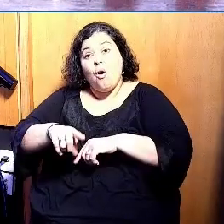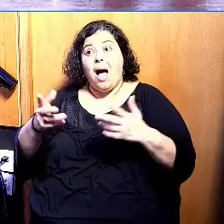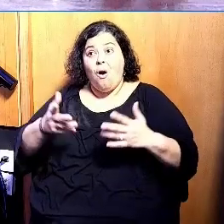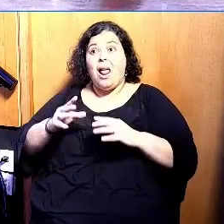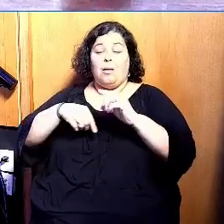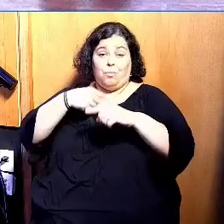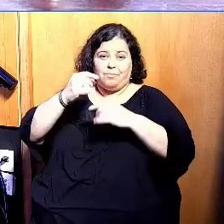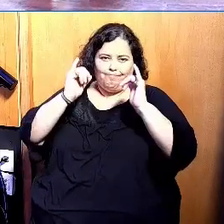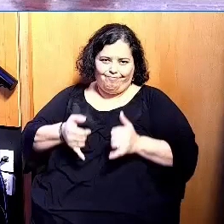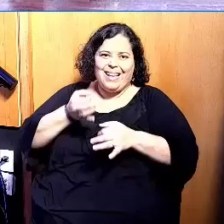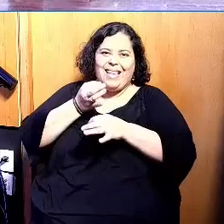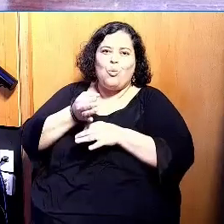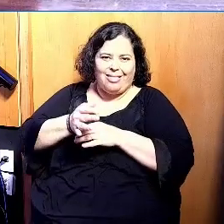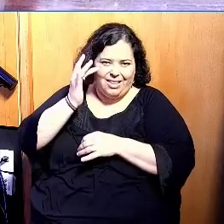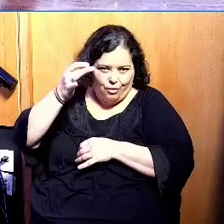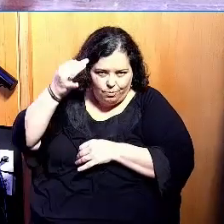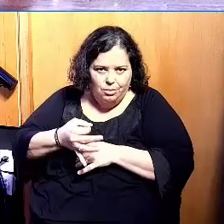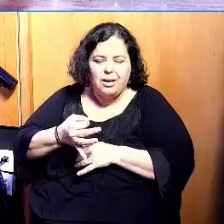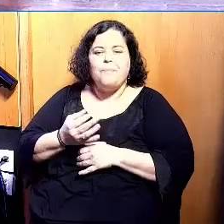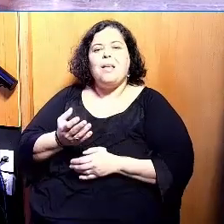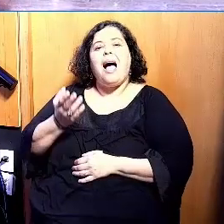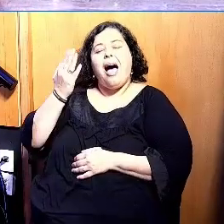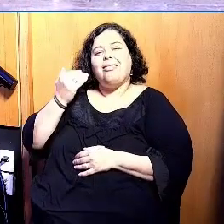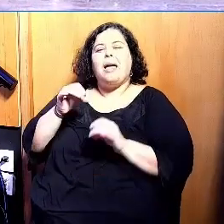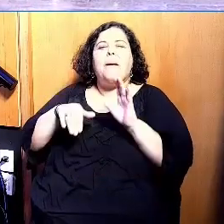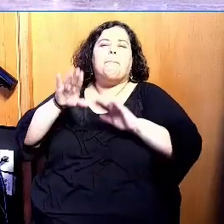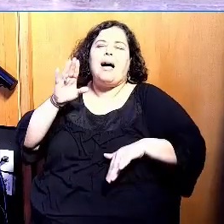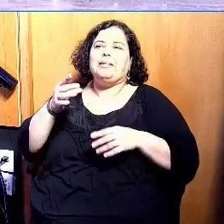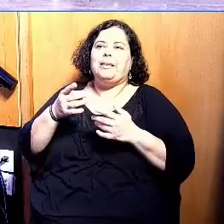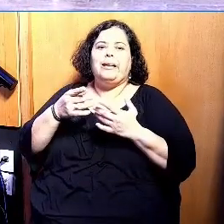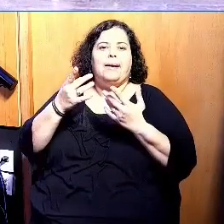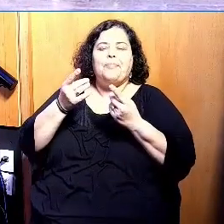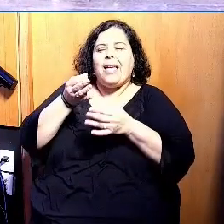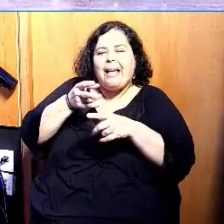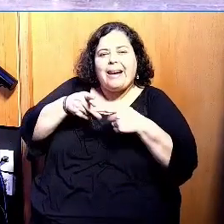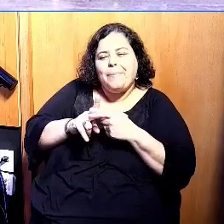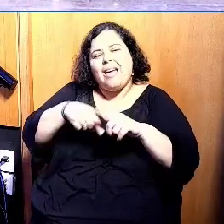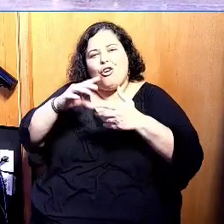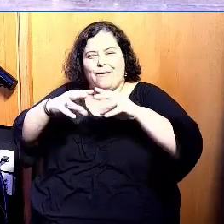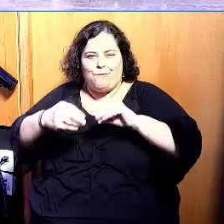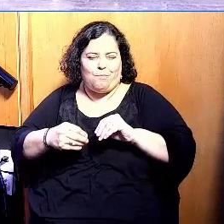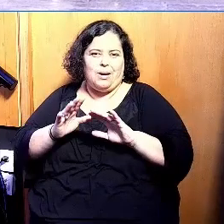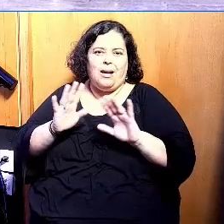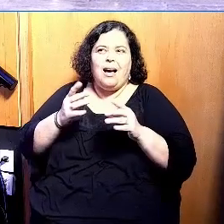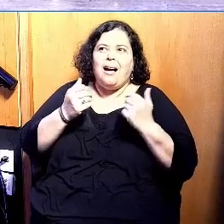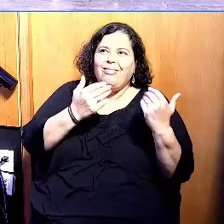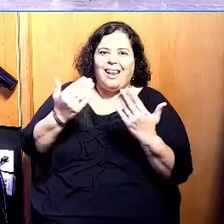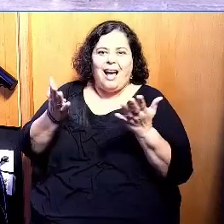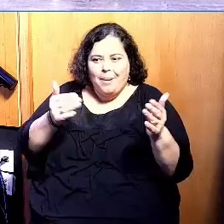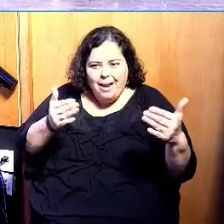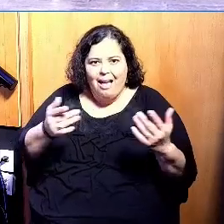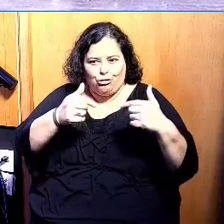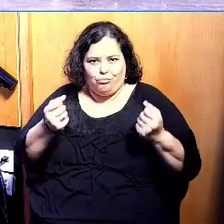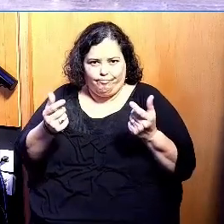la entrega de esos dispositivos, alguna herramienta de BI que era más bien con cubos. Y en 2015, al empezarse a usar